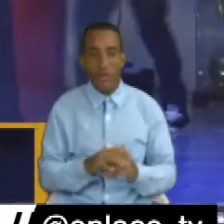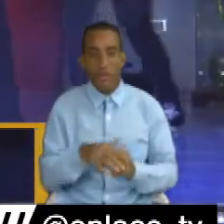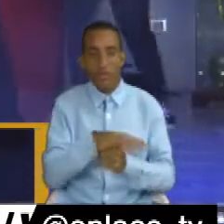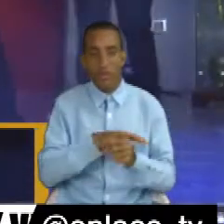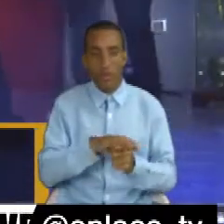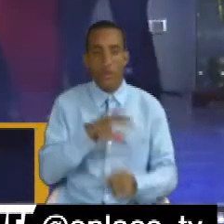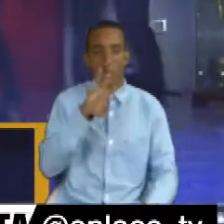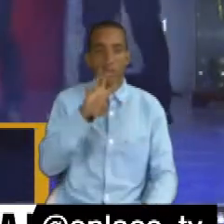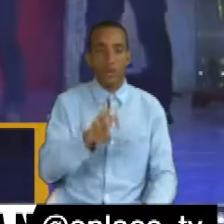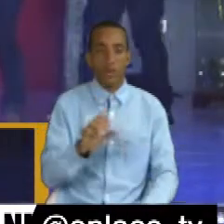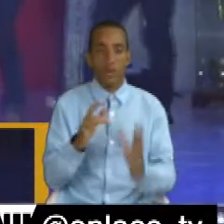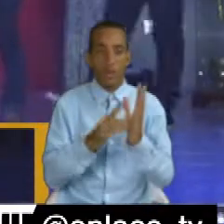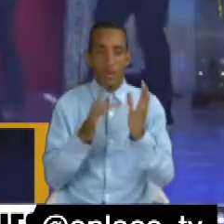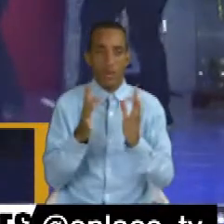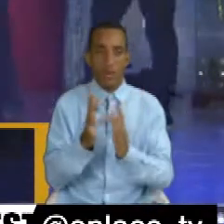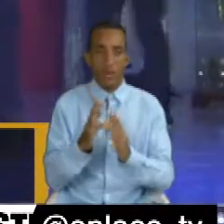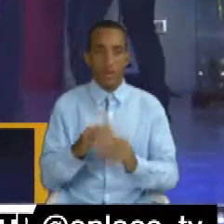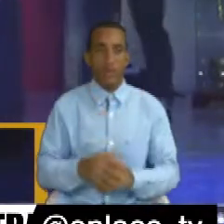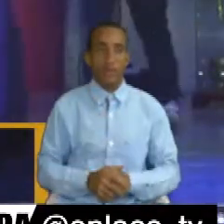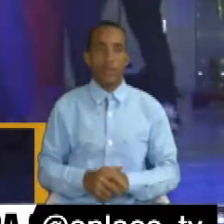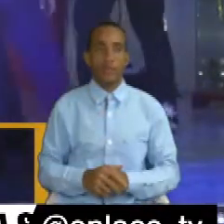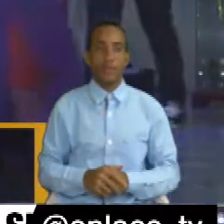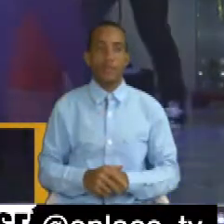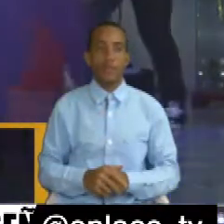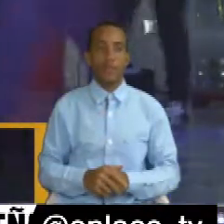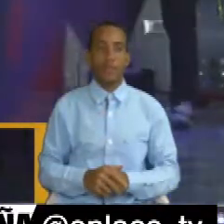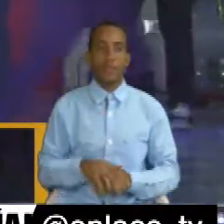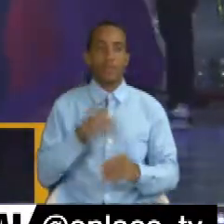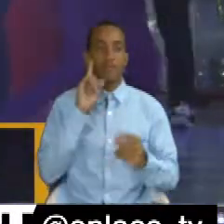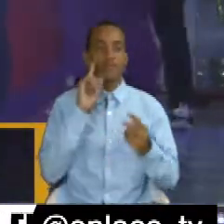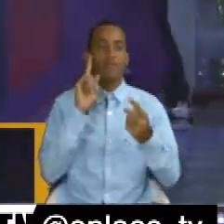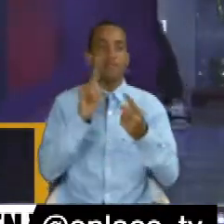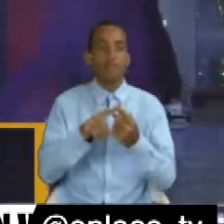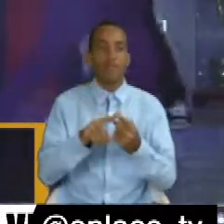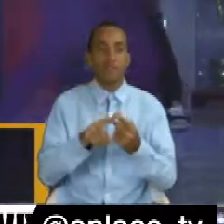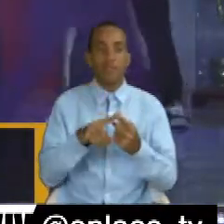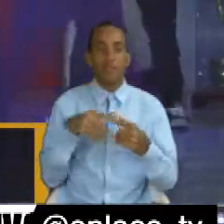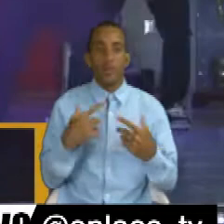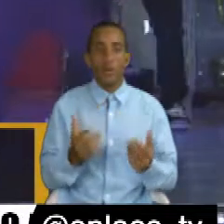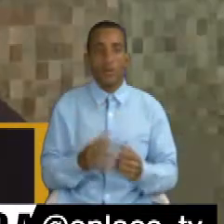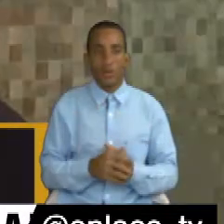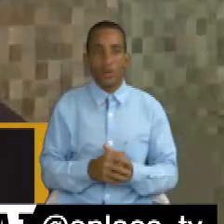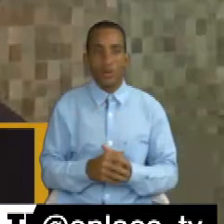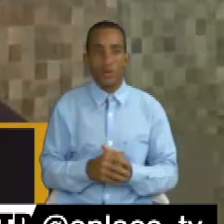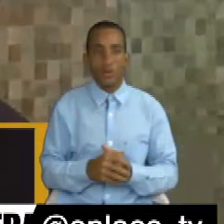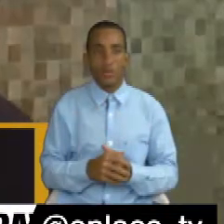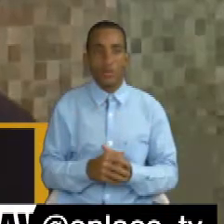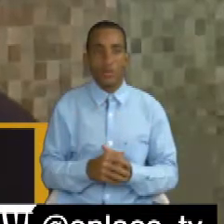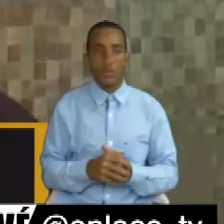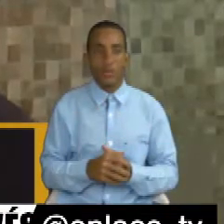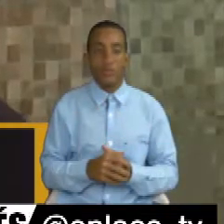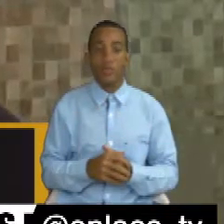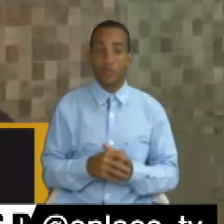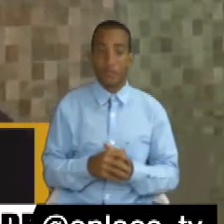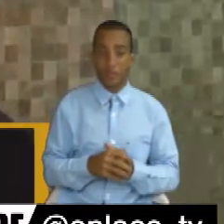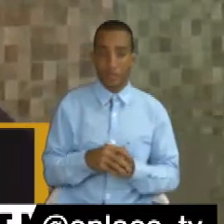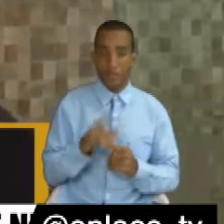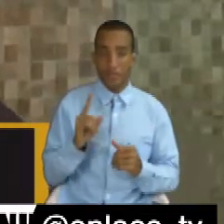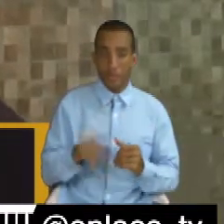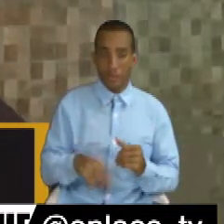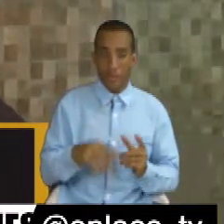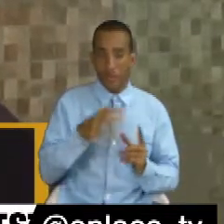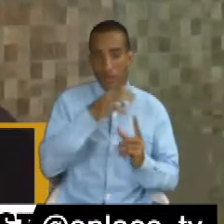en la Corporación Teatro Andante. La idea del formato, en pequeño formato, del festival que estamos organizando